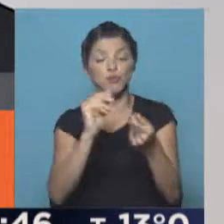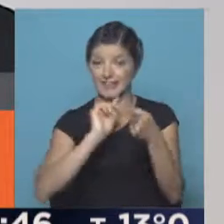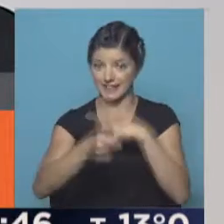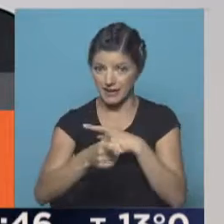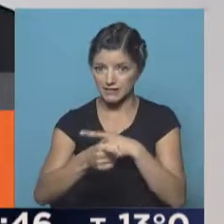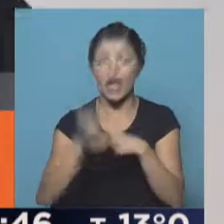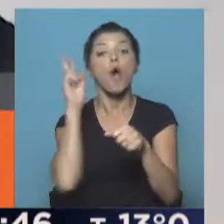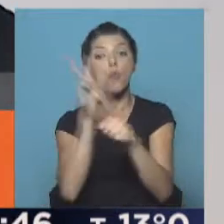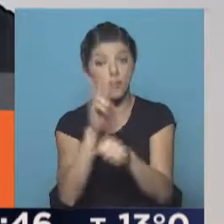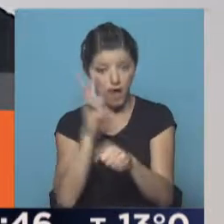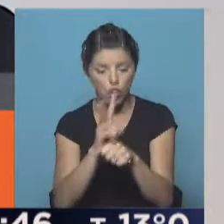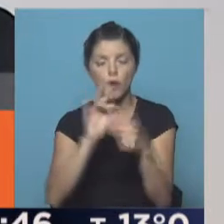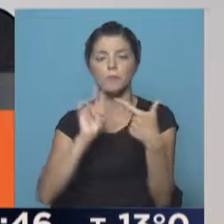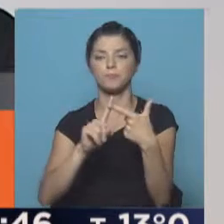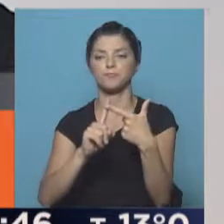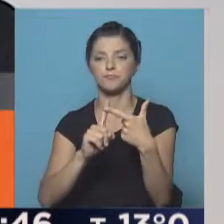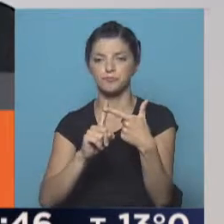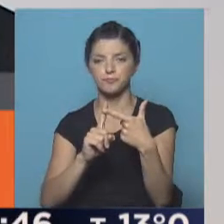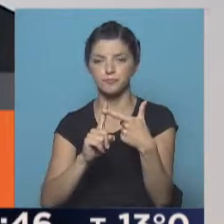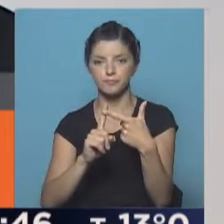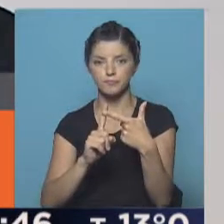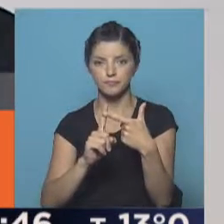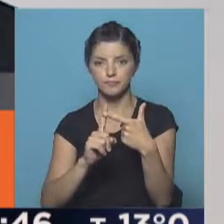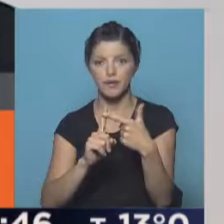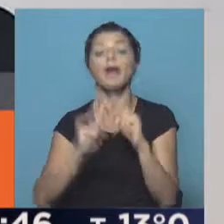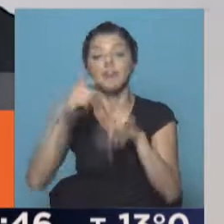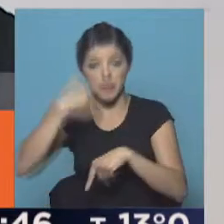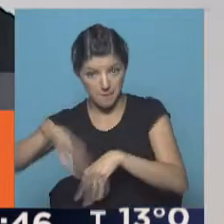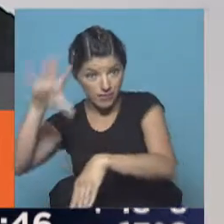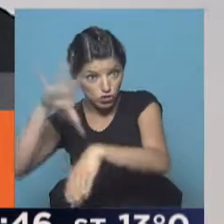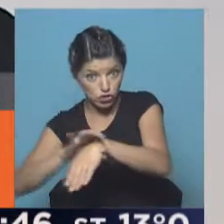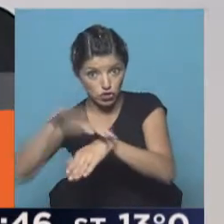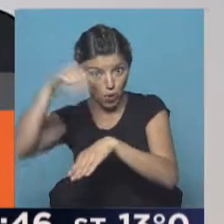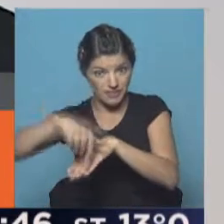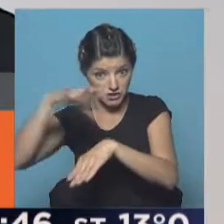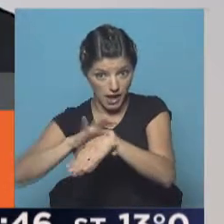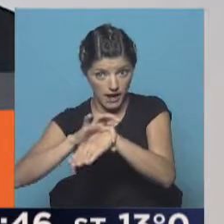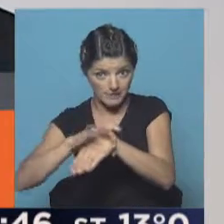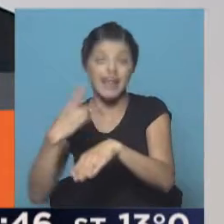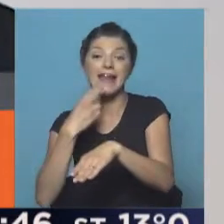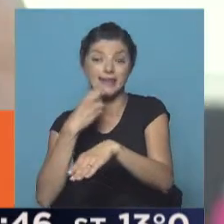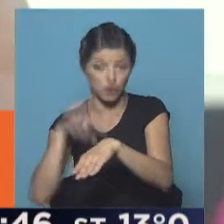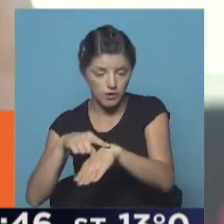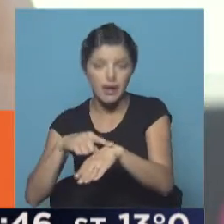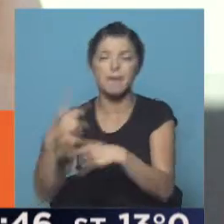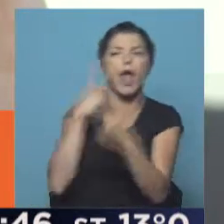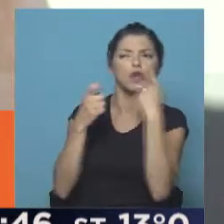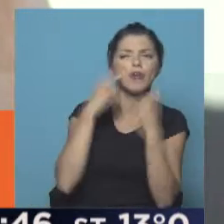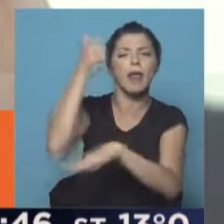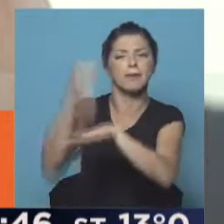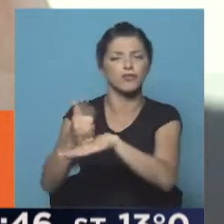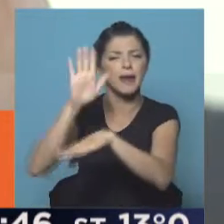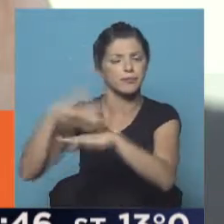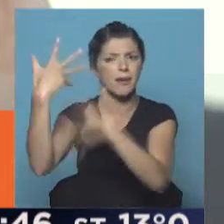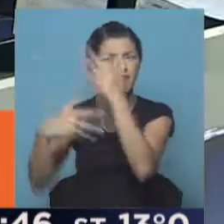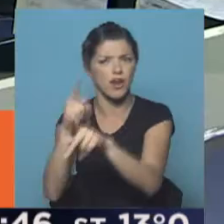programas de protección. Vamos a tener tobilleras electrónicas para controlar y monitorear al agresor, un aplicativo